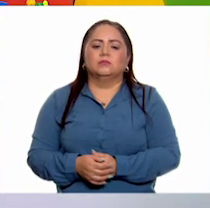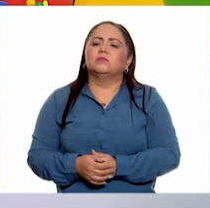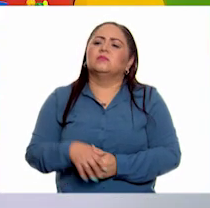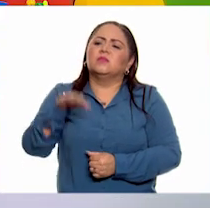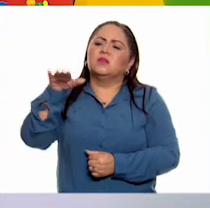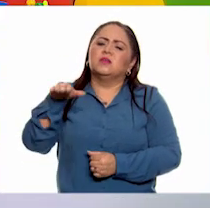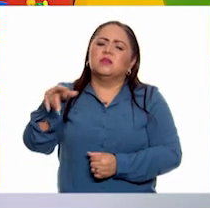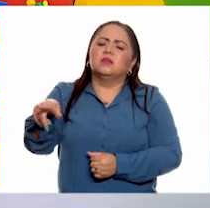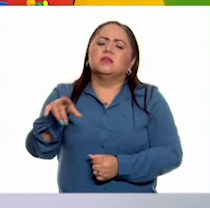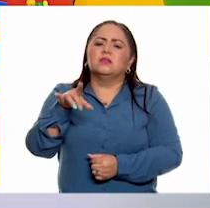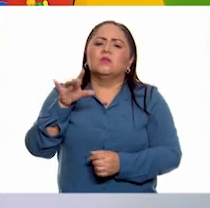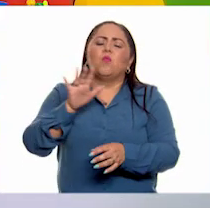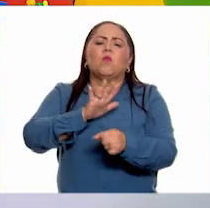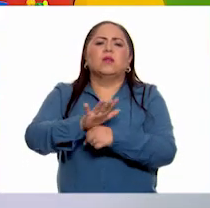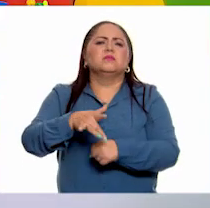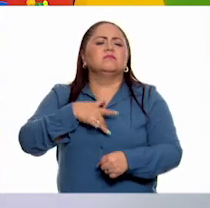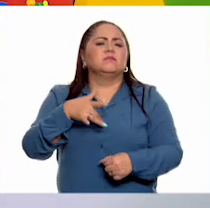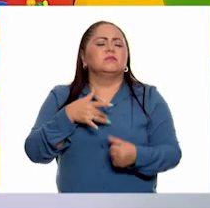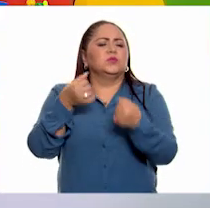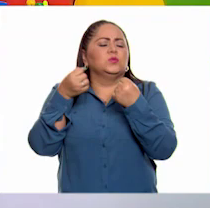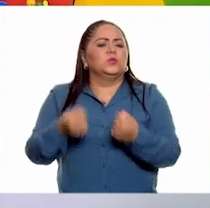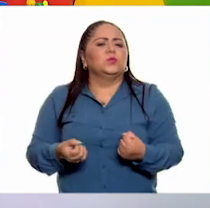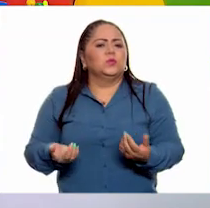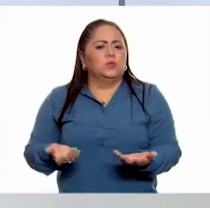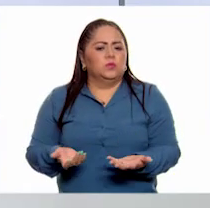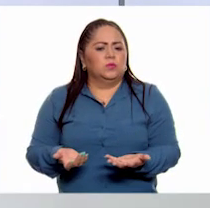Alexa, ¿qué te daría seguridad?